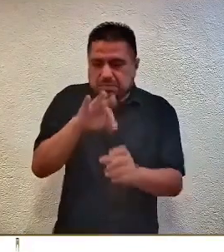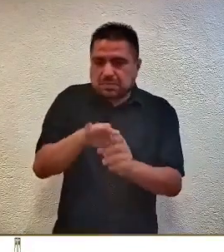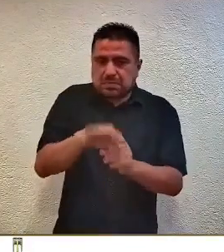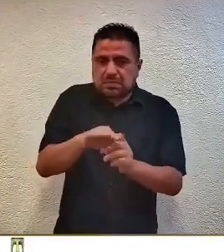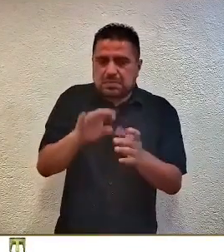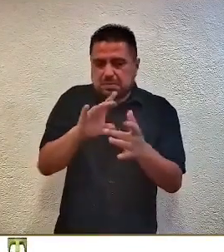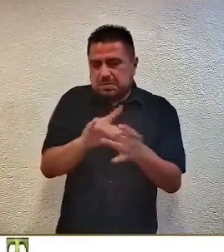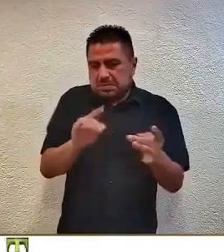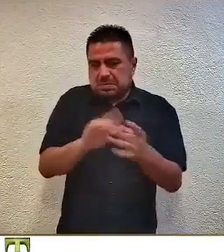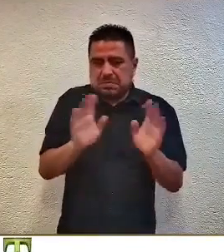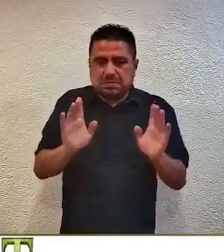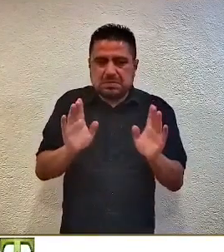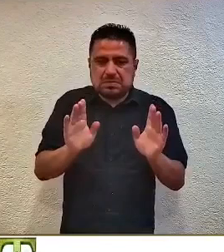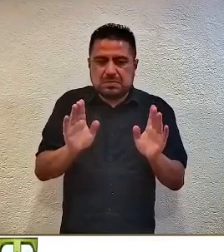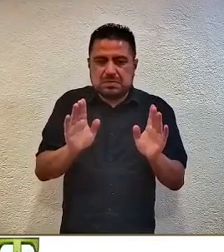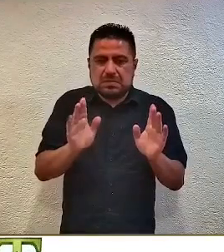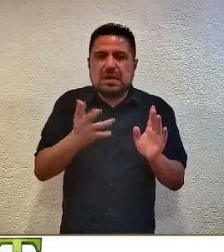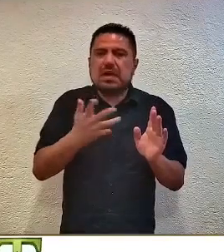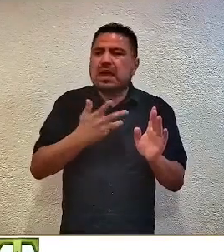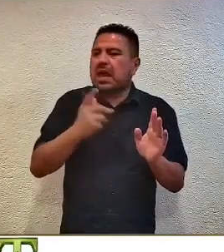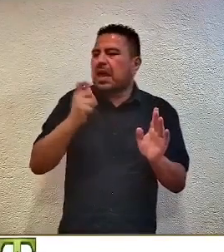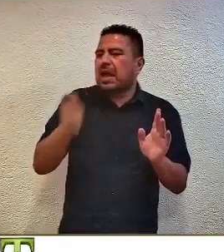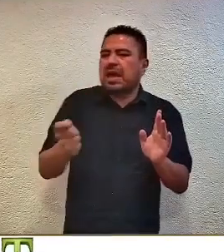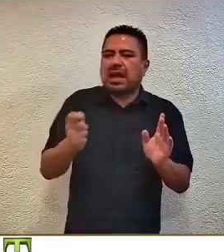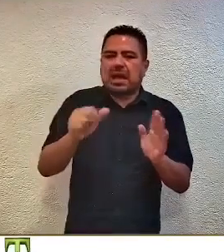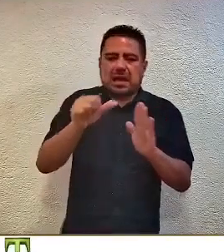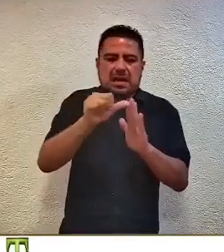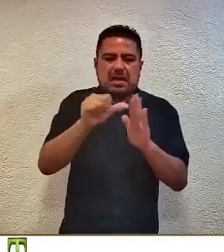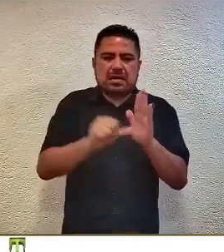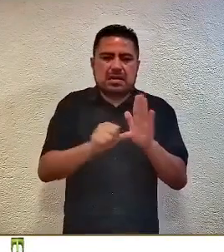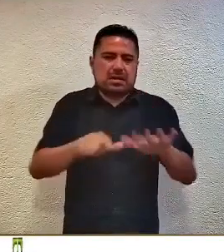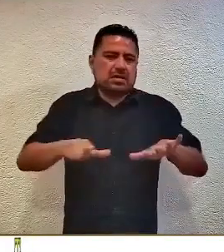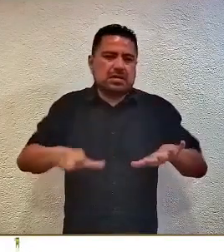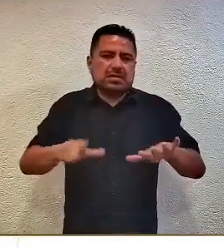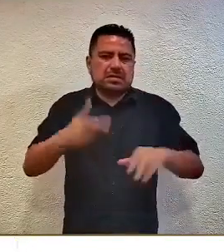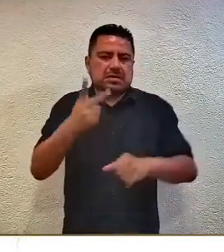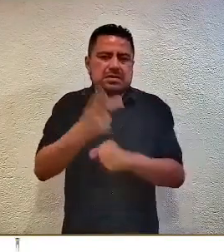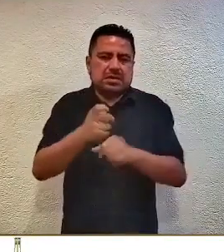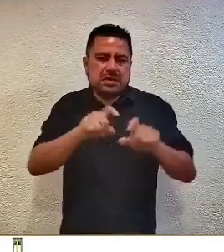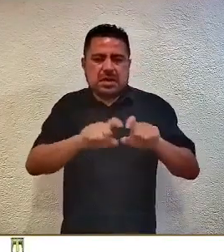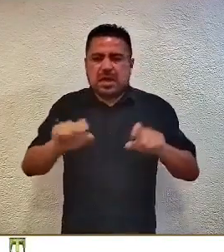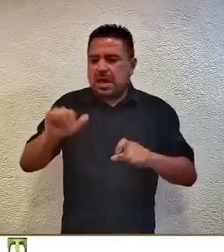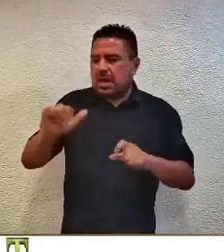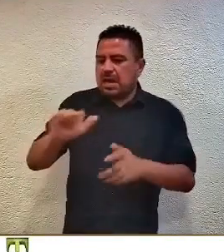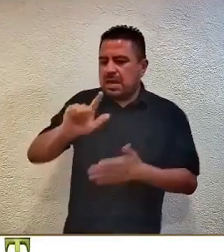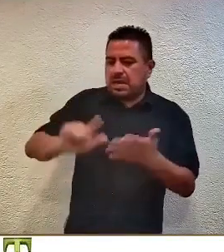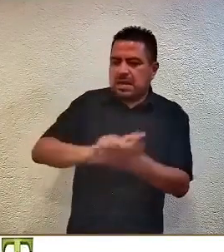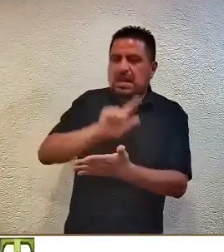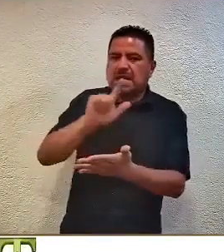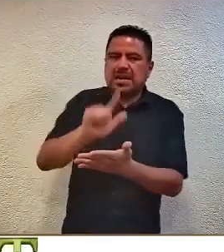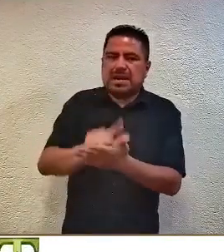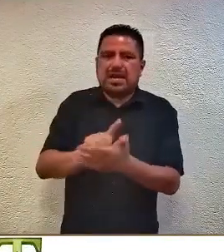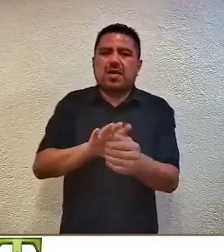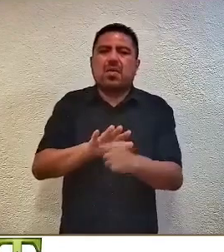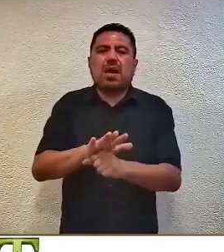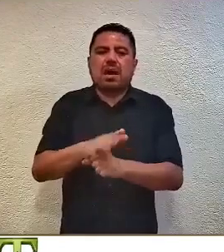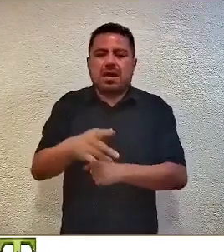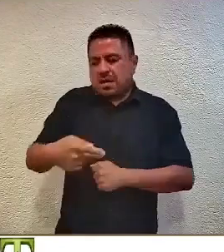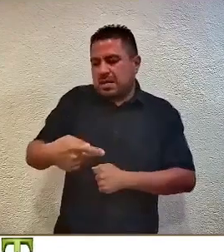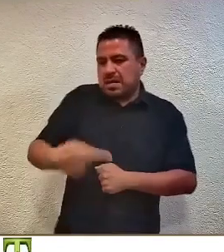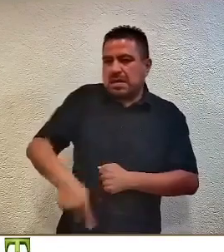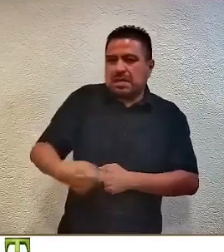indicados tiene su fundamento en lo dispuesto en el artículo 17, fracción segunda, inciso A de la Ley Orgánica de este